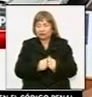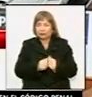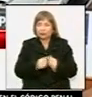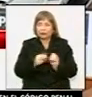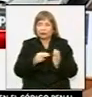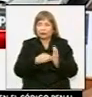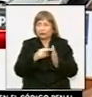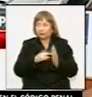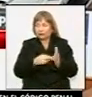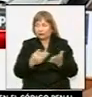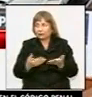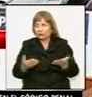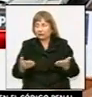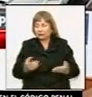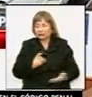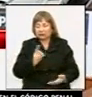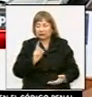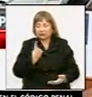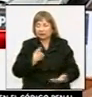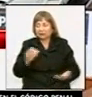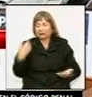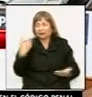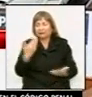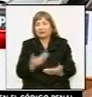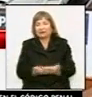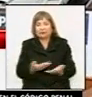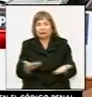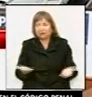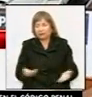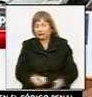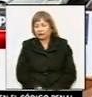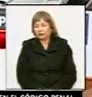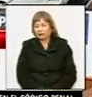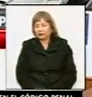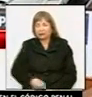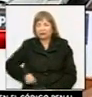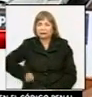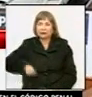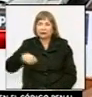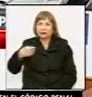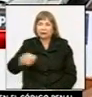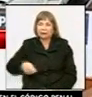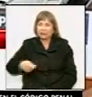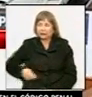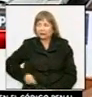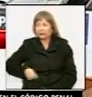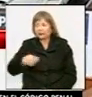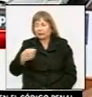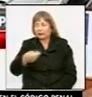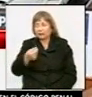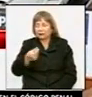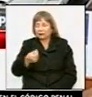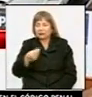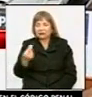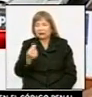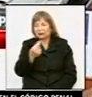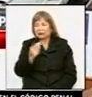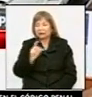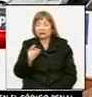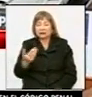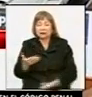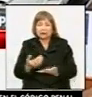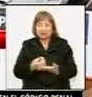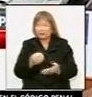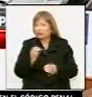pinjaconicum, manan cae manchayara monico, jolijita pagas pacho, o de pronto jolijita,